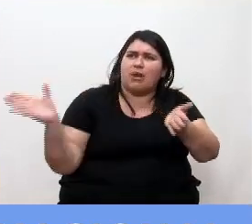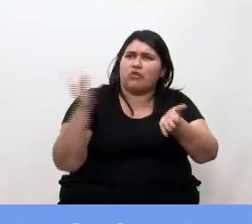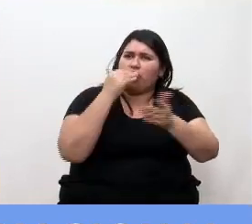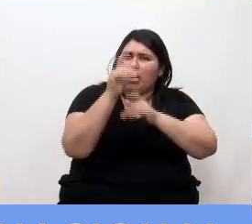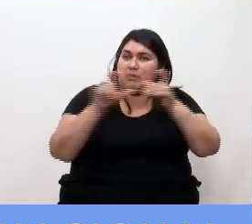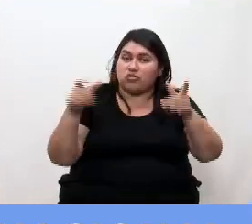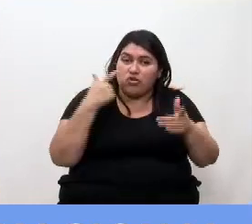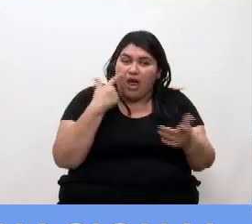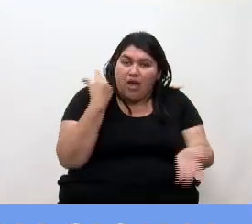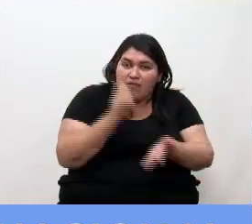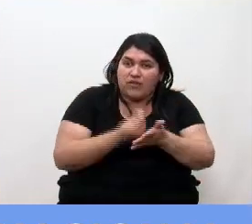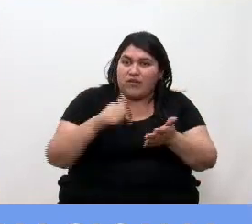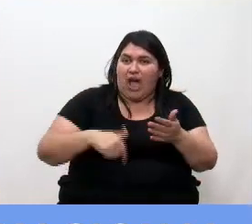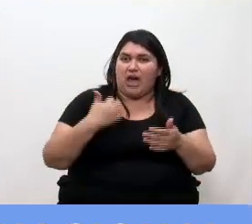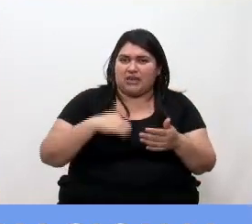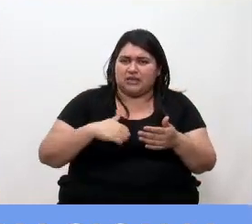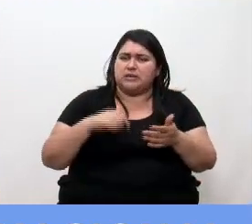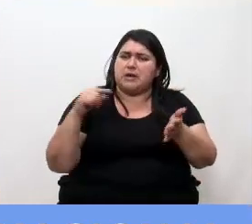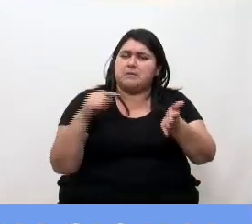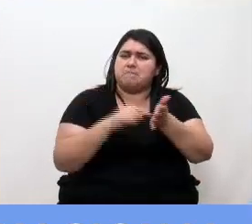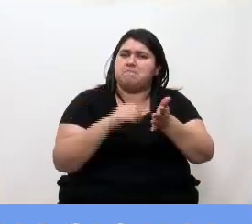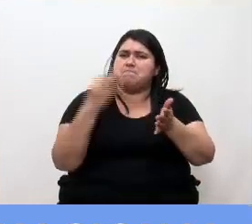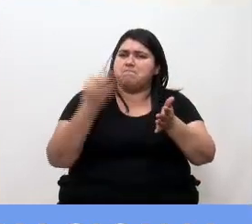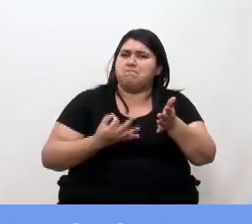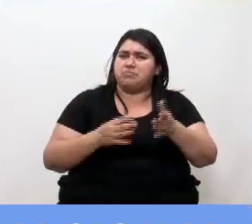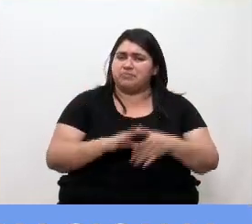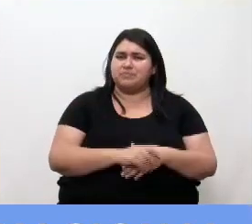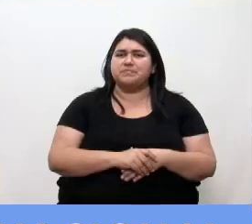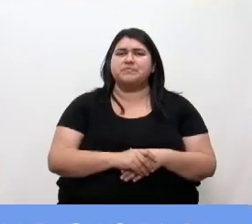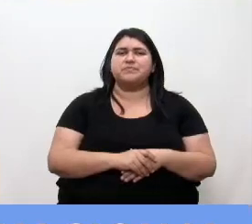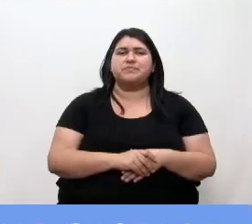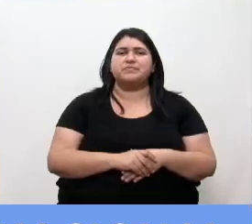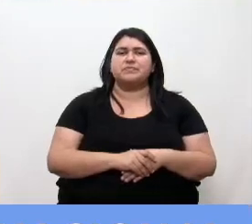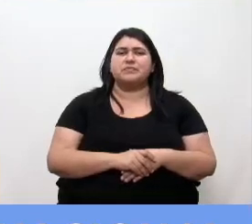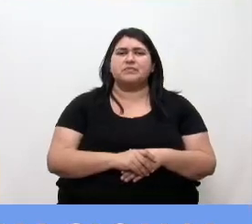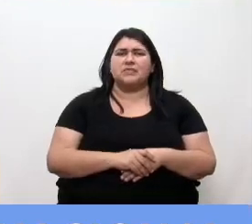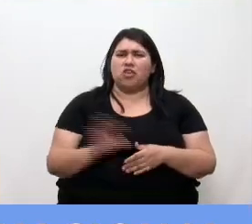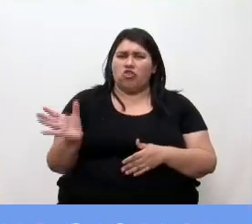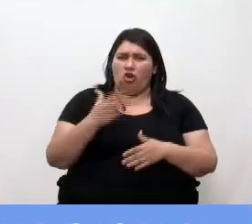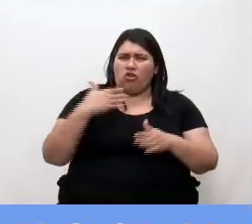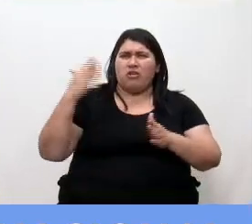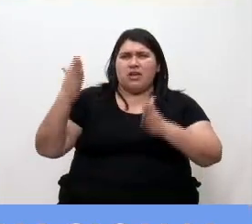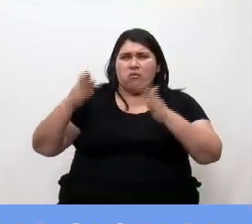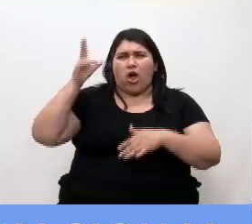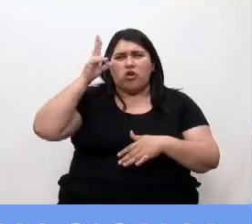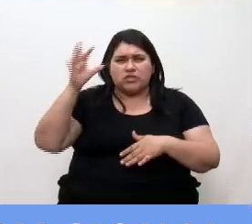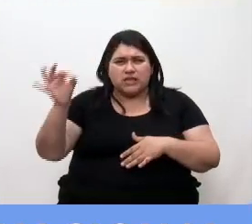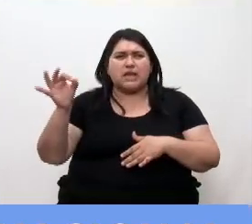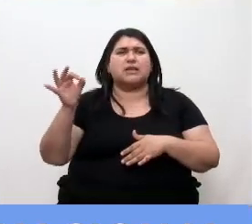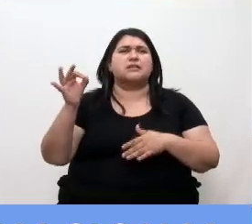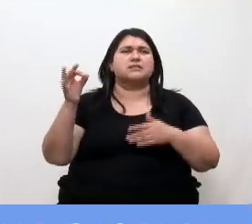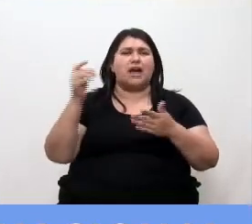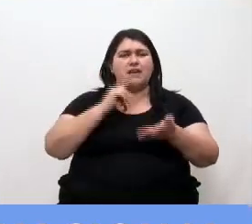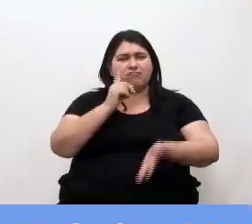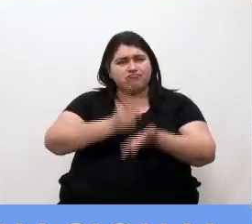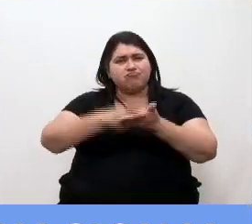quieran habitar argentino bueno tan tan así que toda esa generación del 80 con una serie de medidas